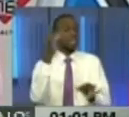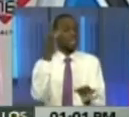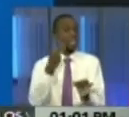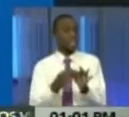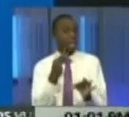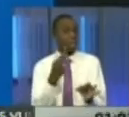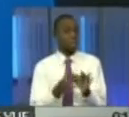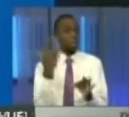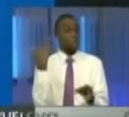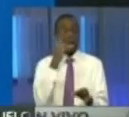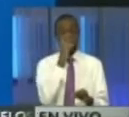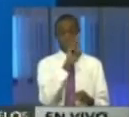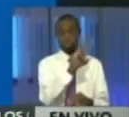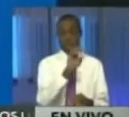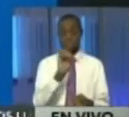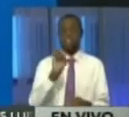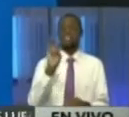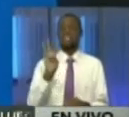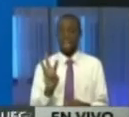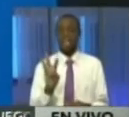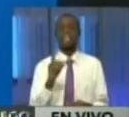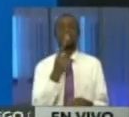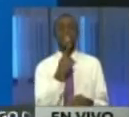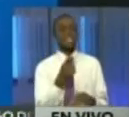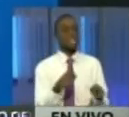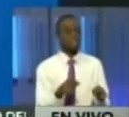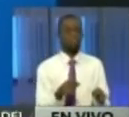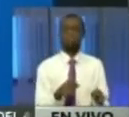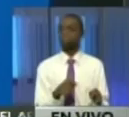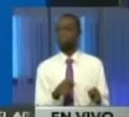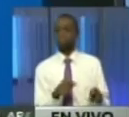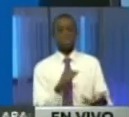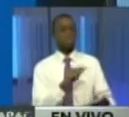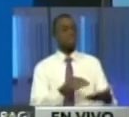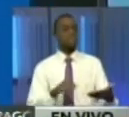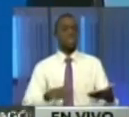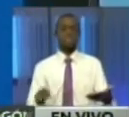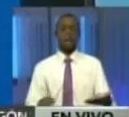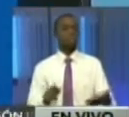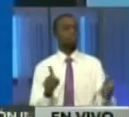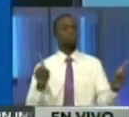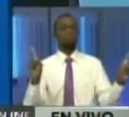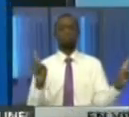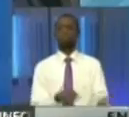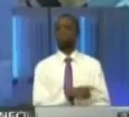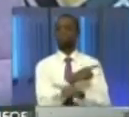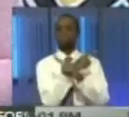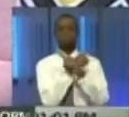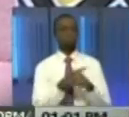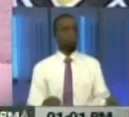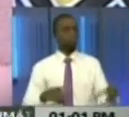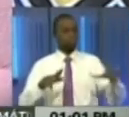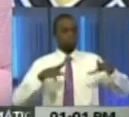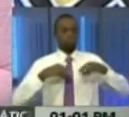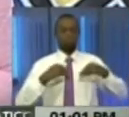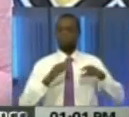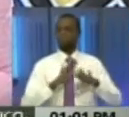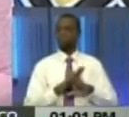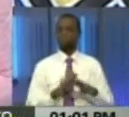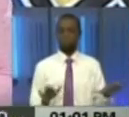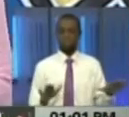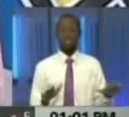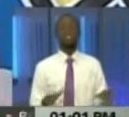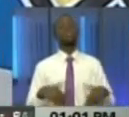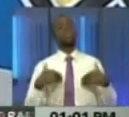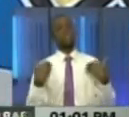Consejo Nacional Electoral declara inadmisibles las firmas presentadas. Y en ese momento se hace una